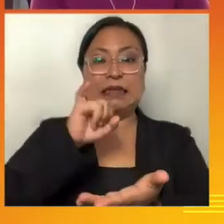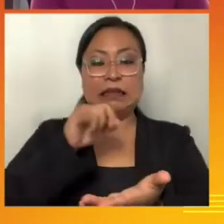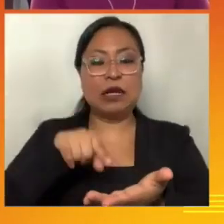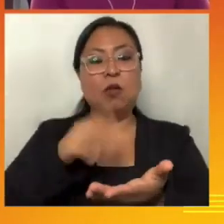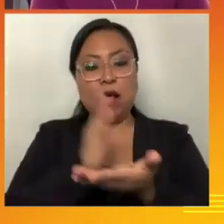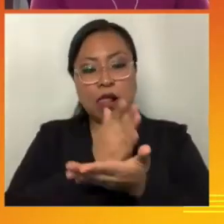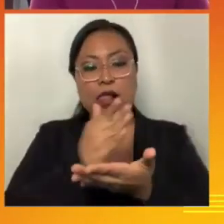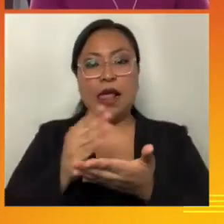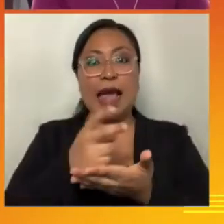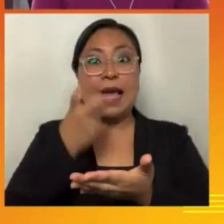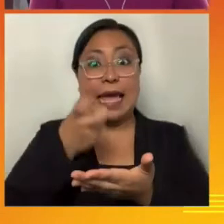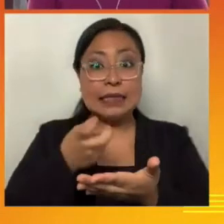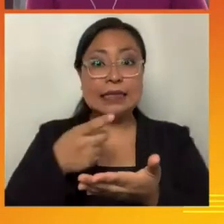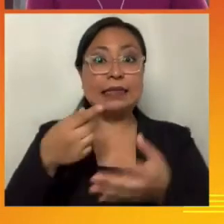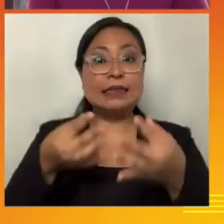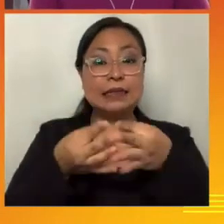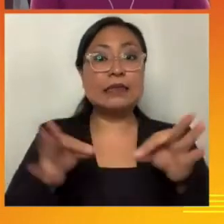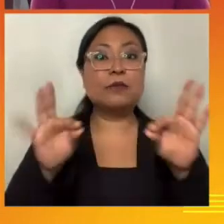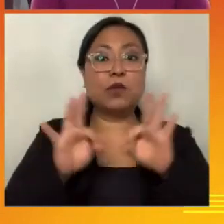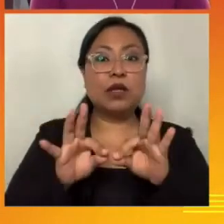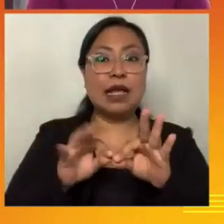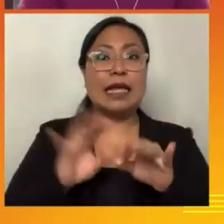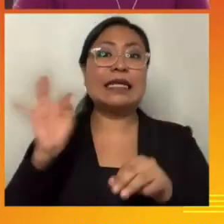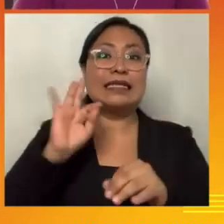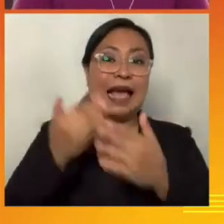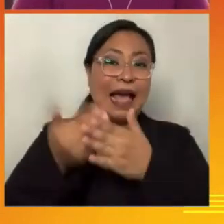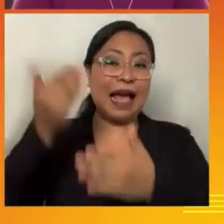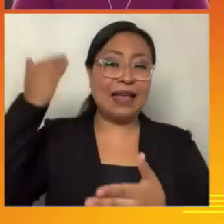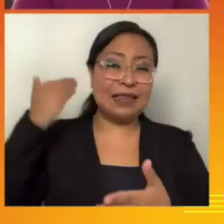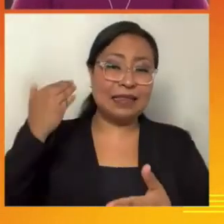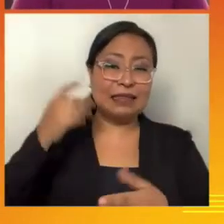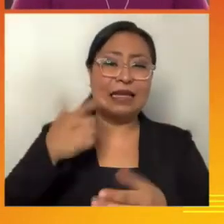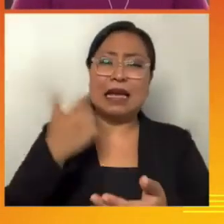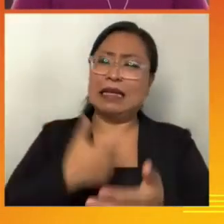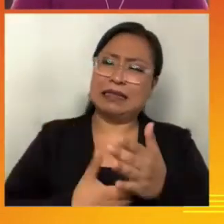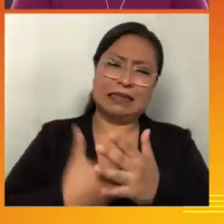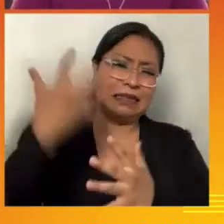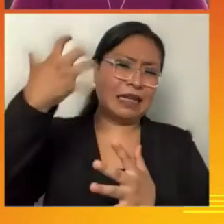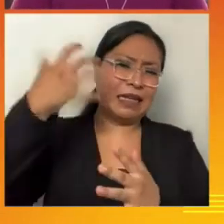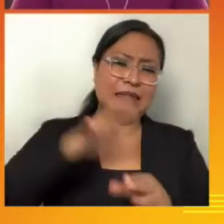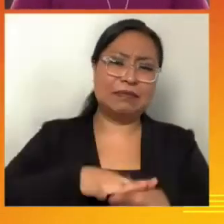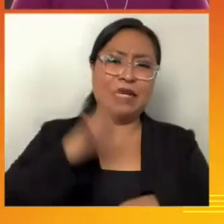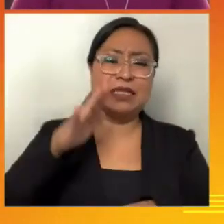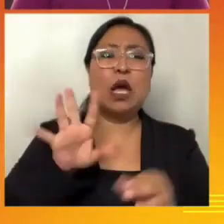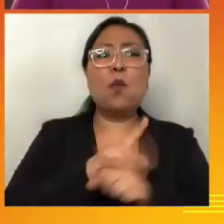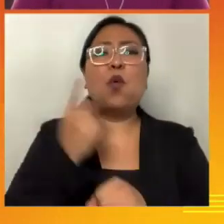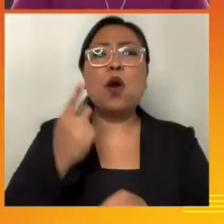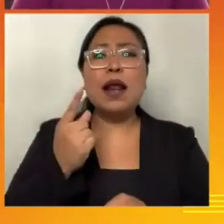que representa o representaba antes un costo que no todas podrían